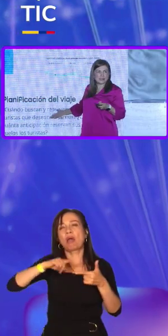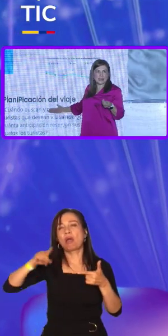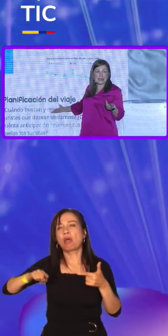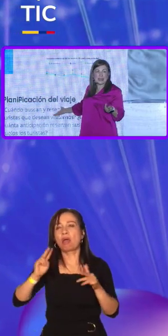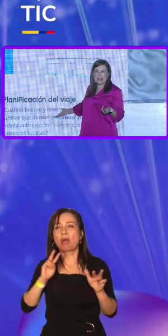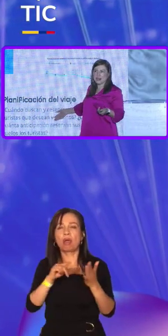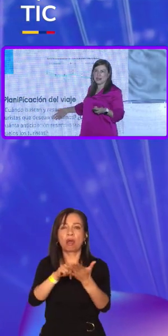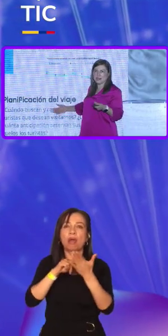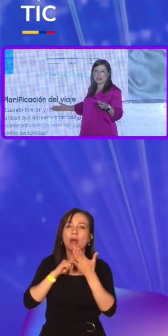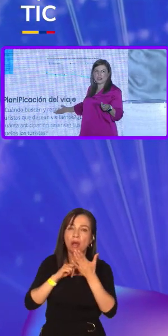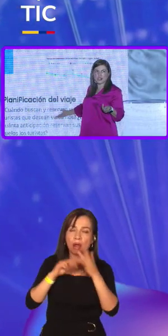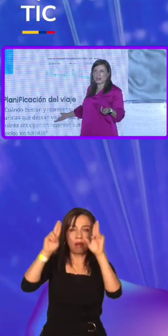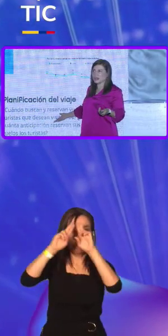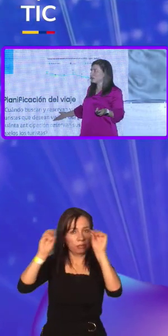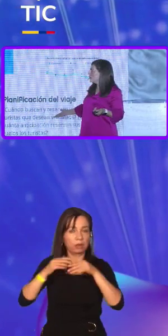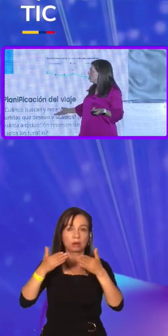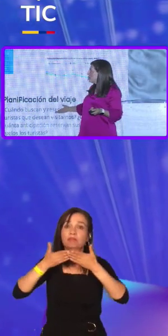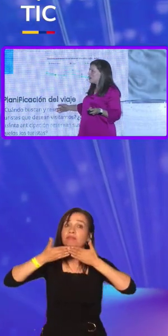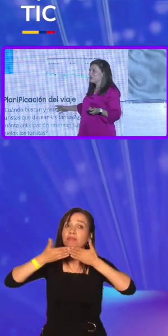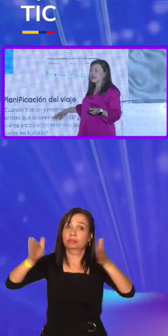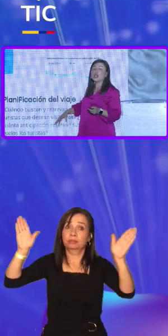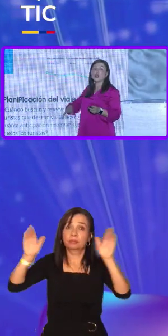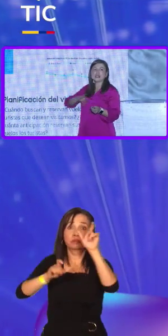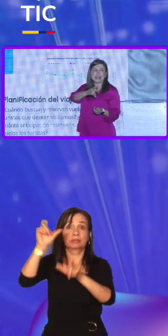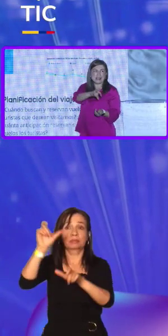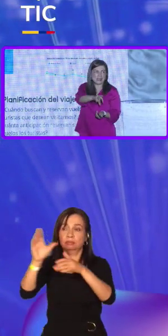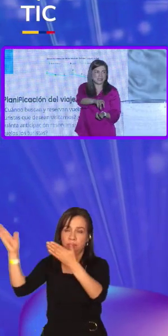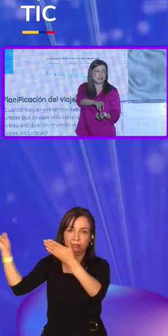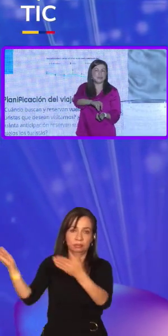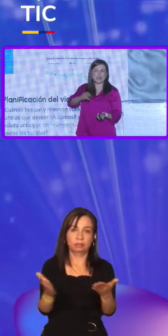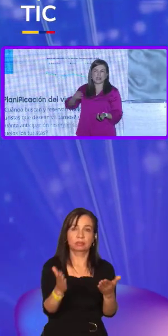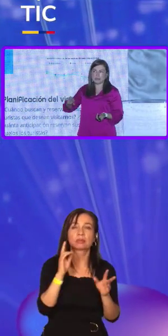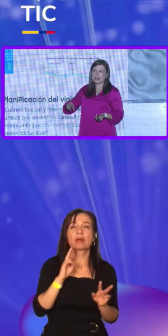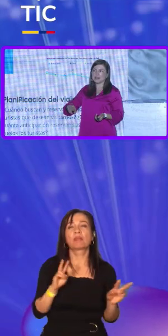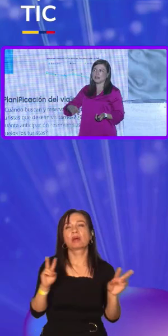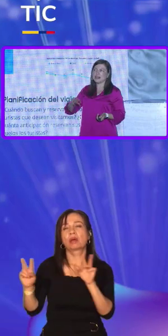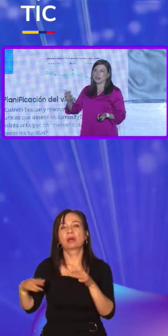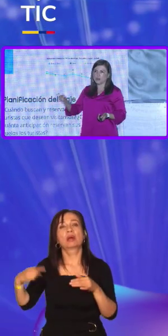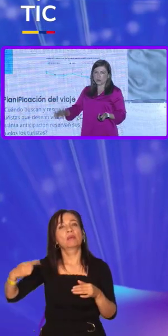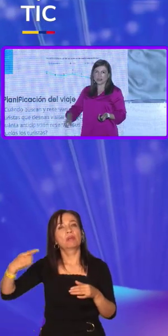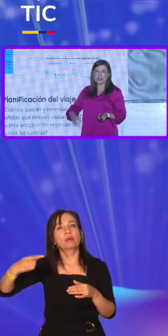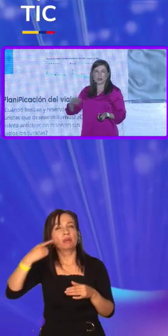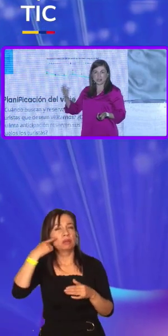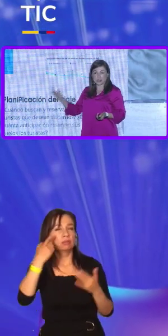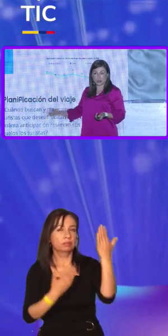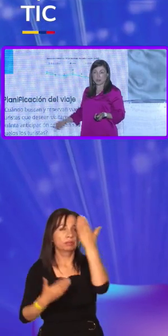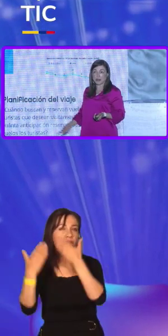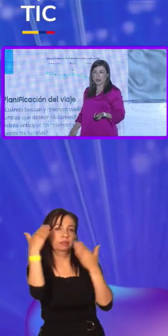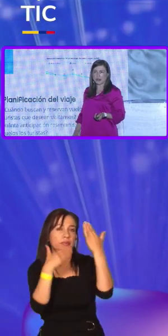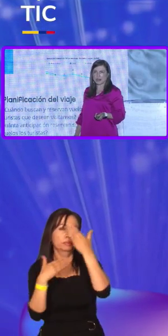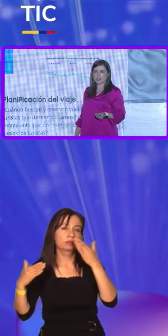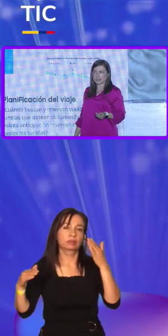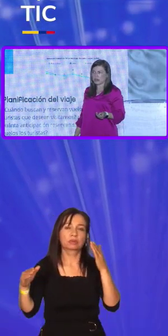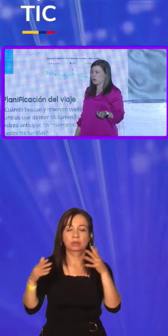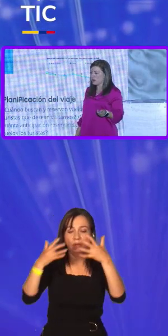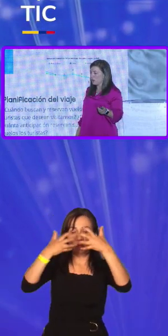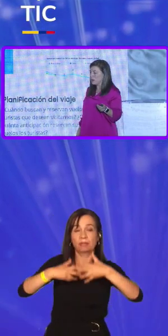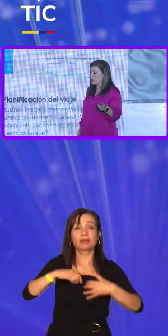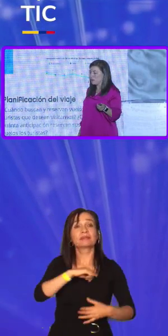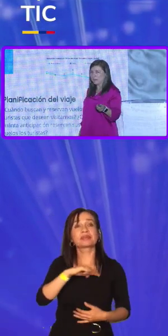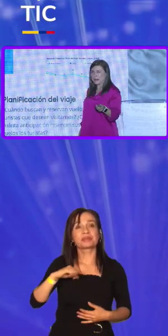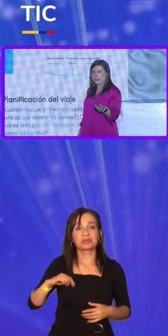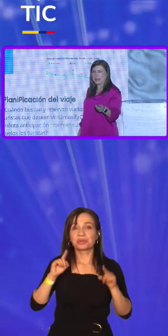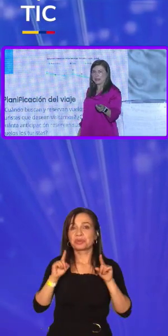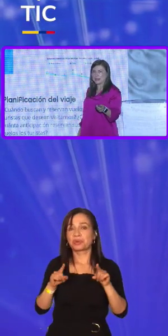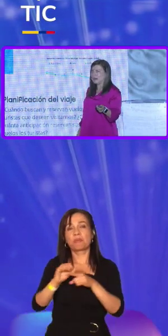indicadores, están en línea, abiertos para que todo el mundo los pueda usar, los analizan periódicamente de manera conjunta con el sector privado, que